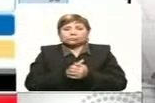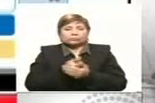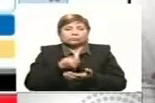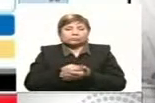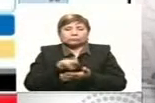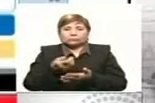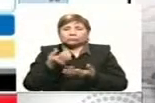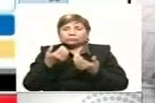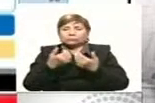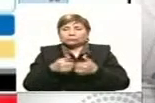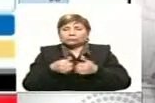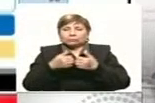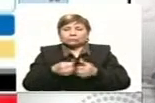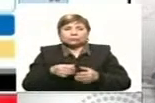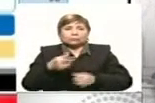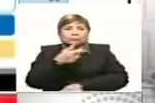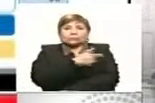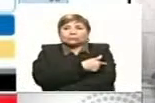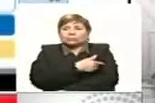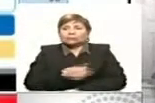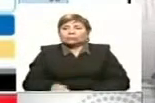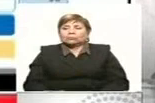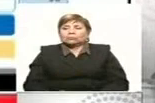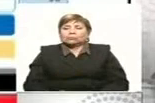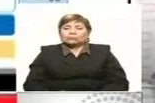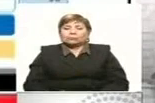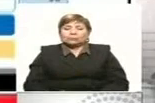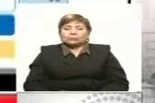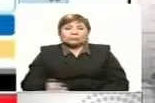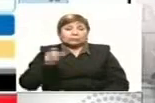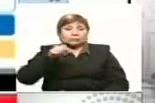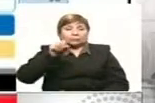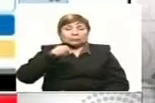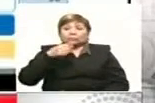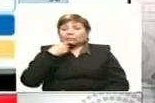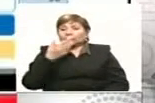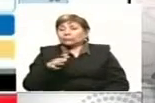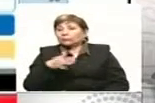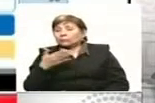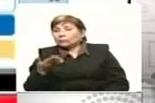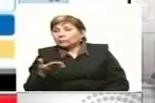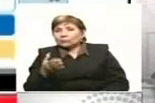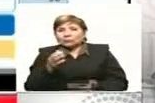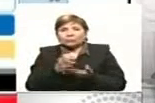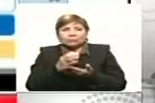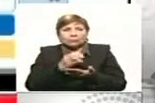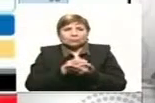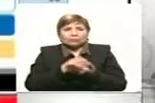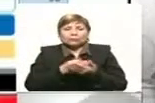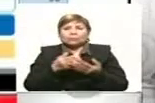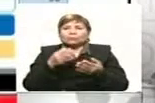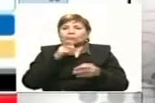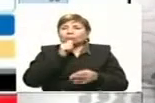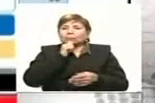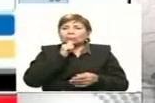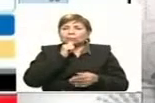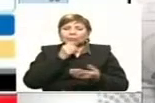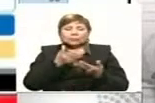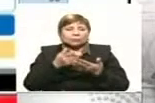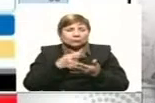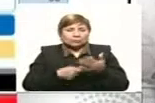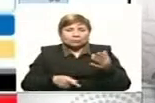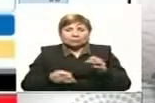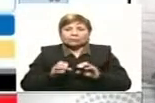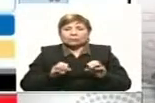de empresas de vacunas si es que no existen estos contratos de carácter confidencial. Es una exigencia